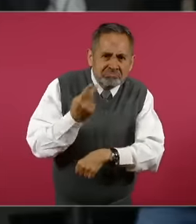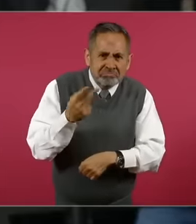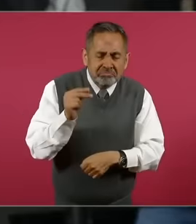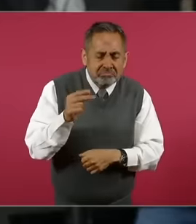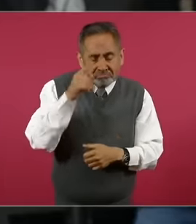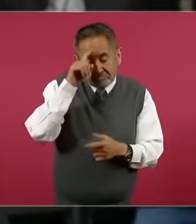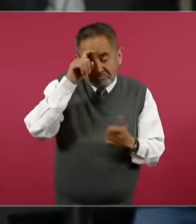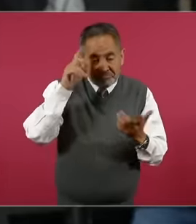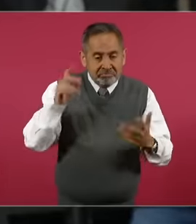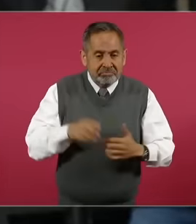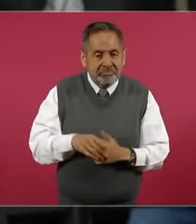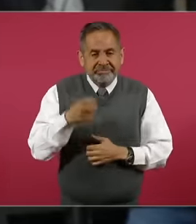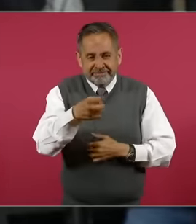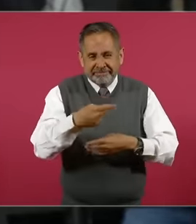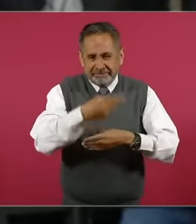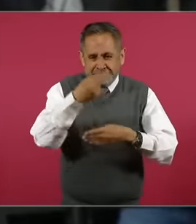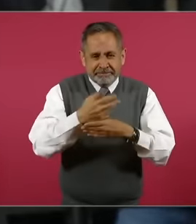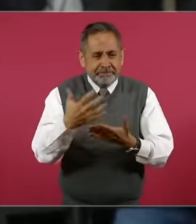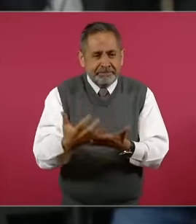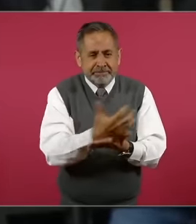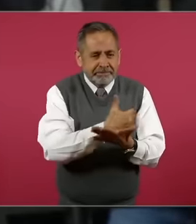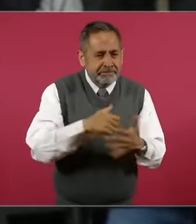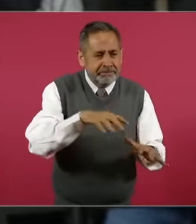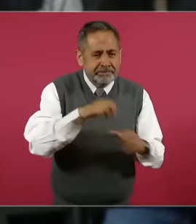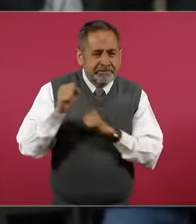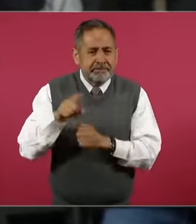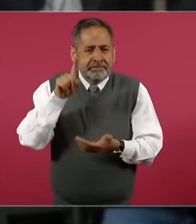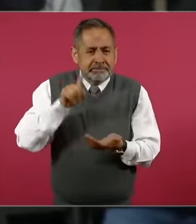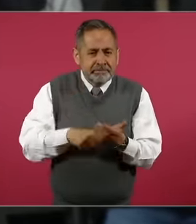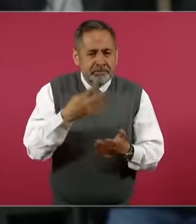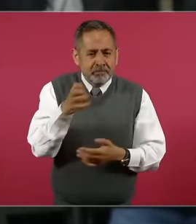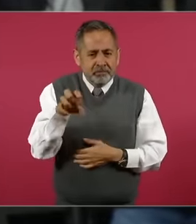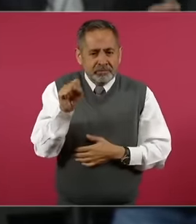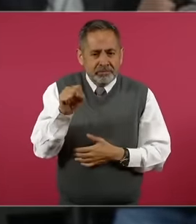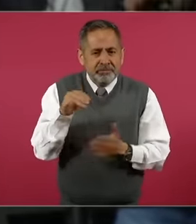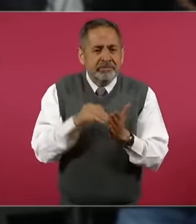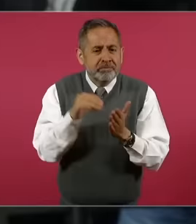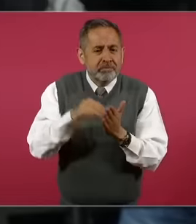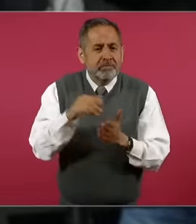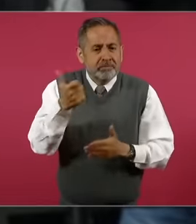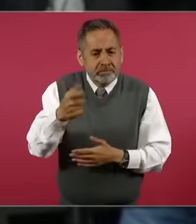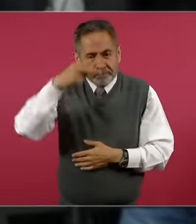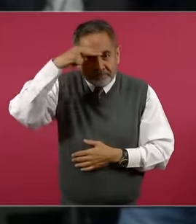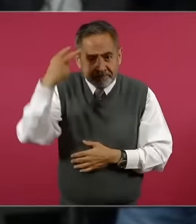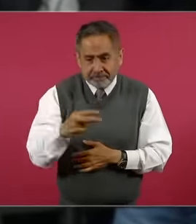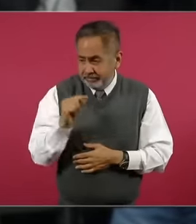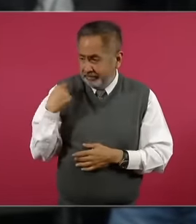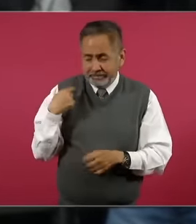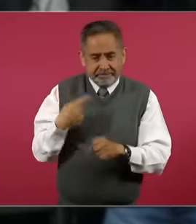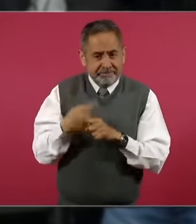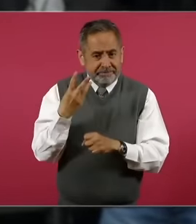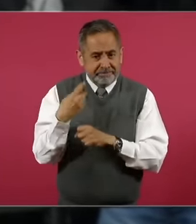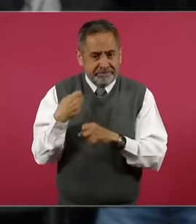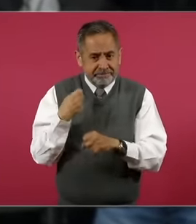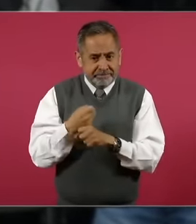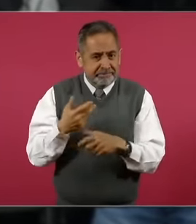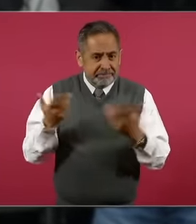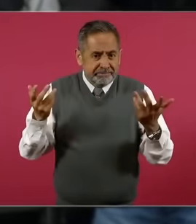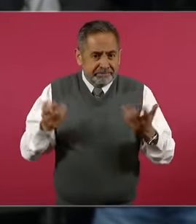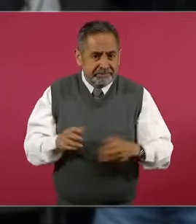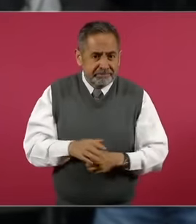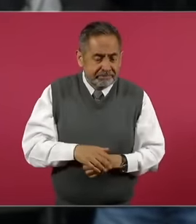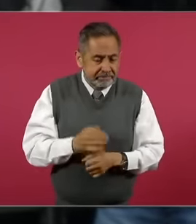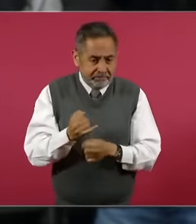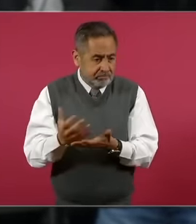casetas han tenido un ingreso de 1.460 millones de pesos mexicanos en los últimos 3 años. Sería